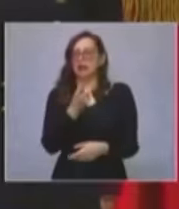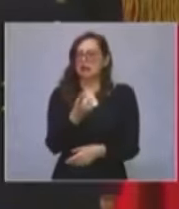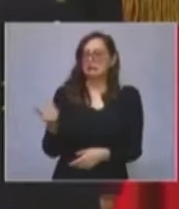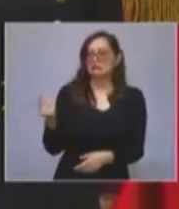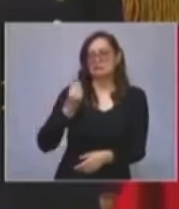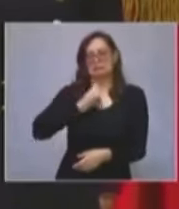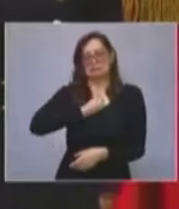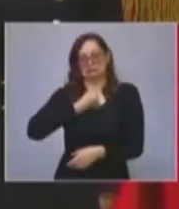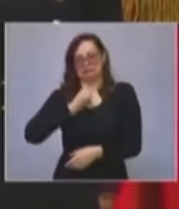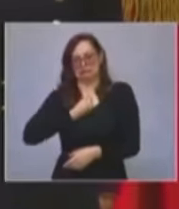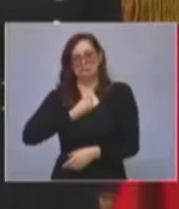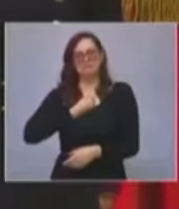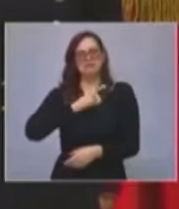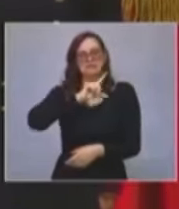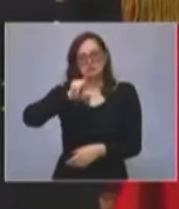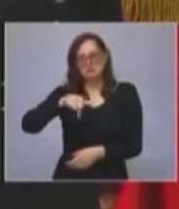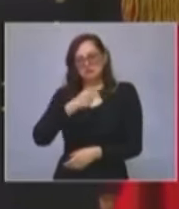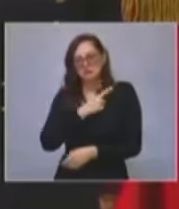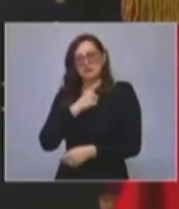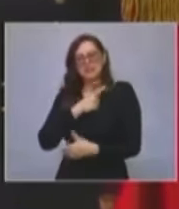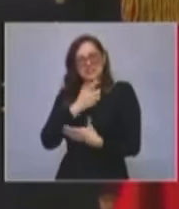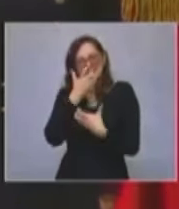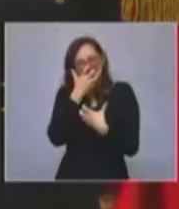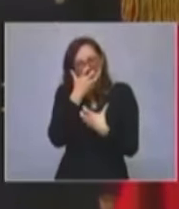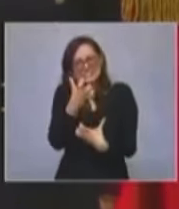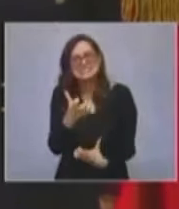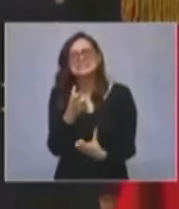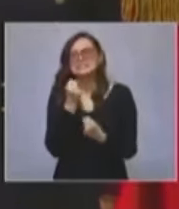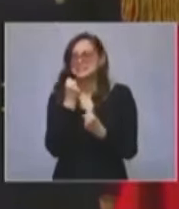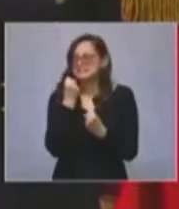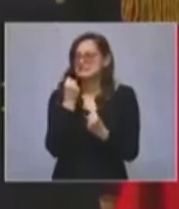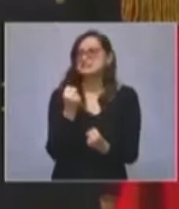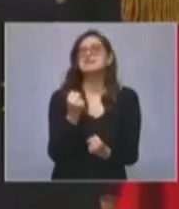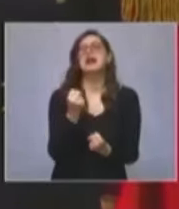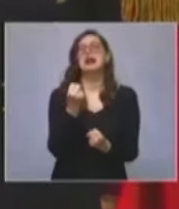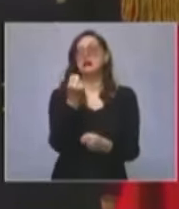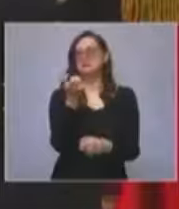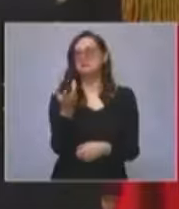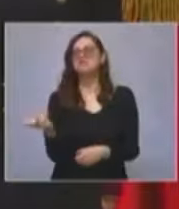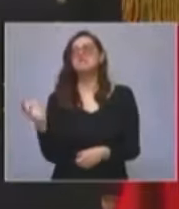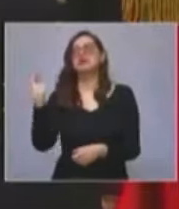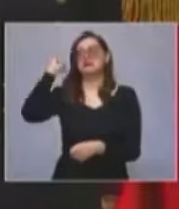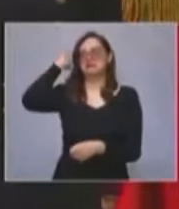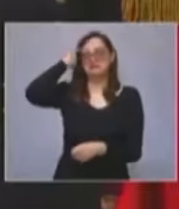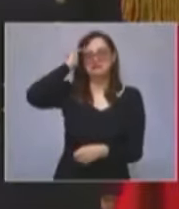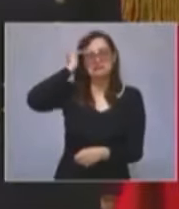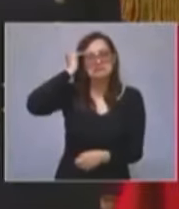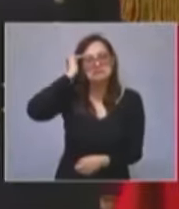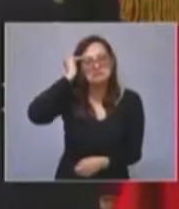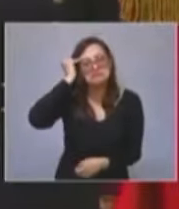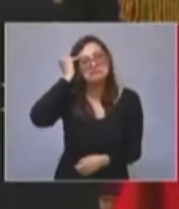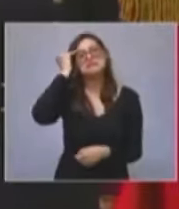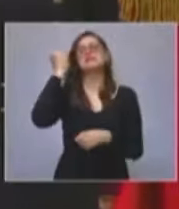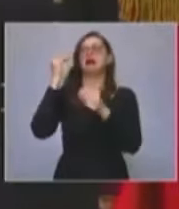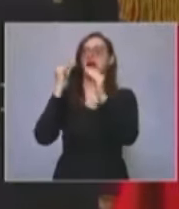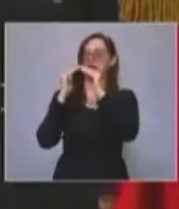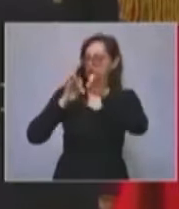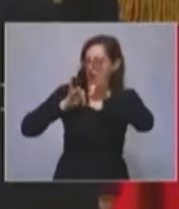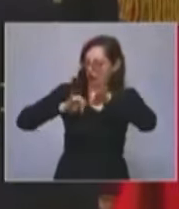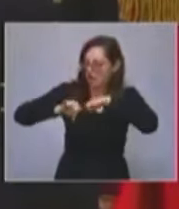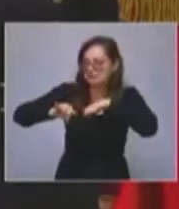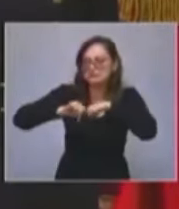y especialmente dedicó un espacio a la parte de cuando llegó la colonización explicando cómo ya estaba México